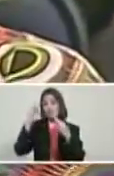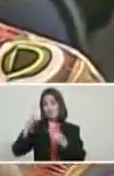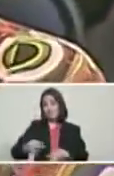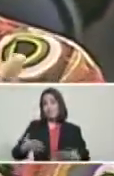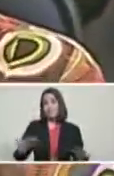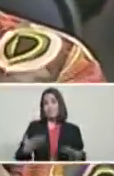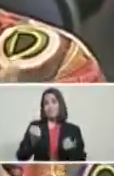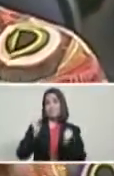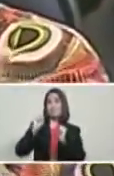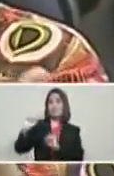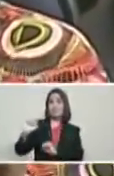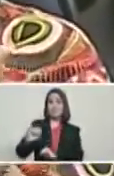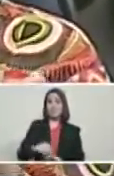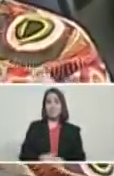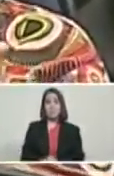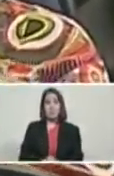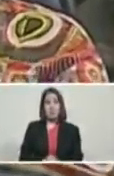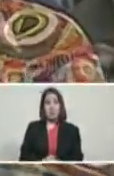espada.